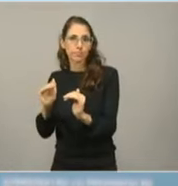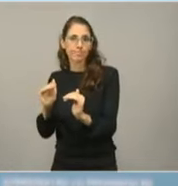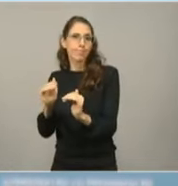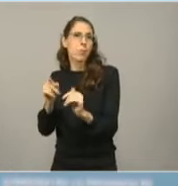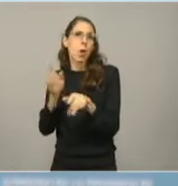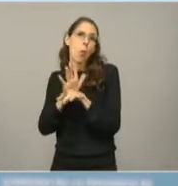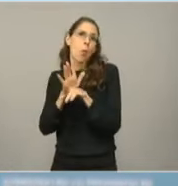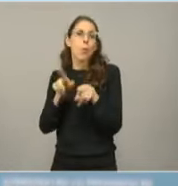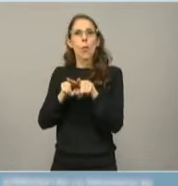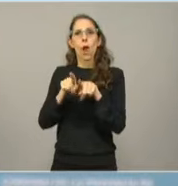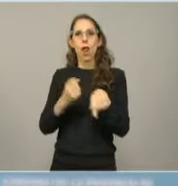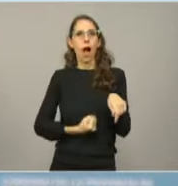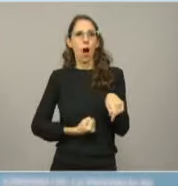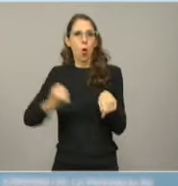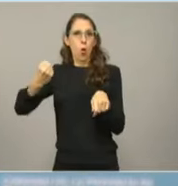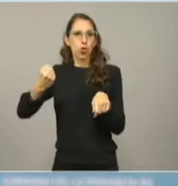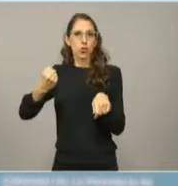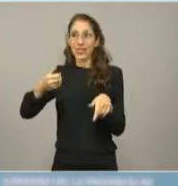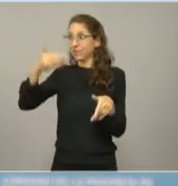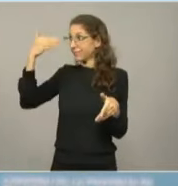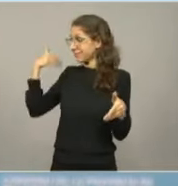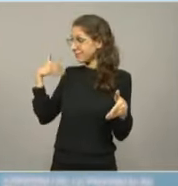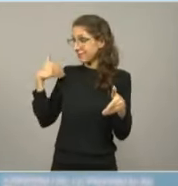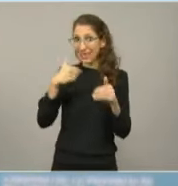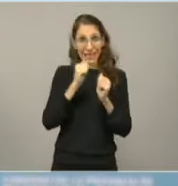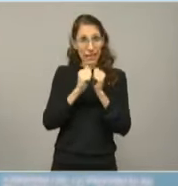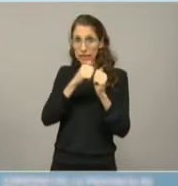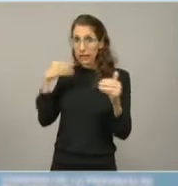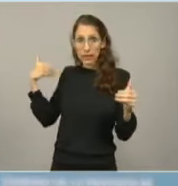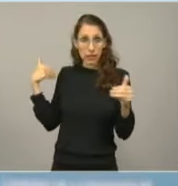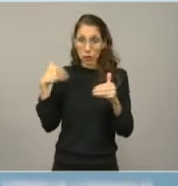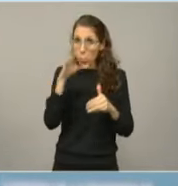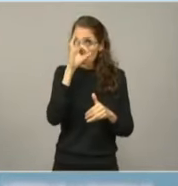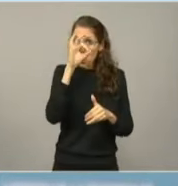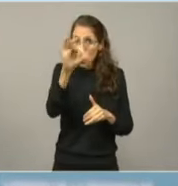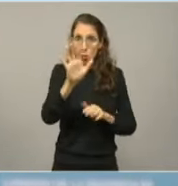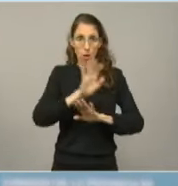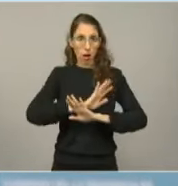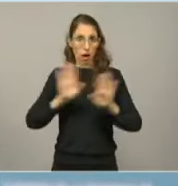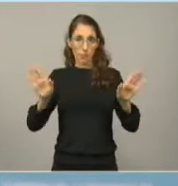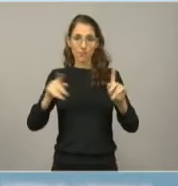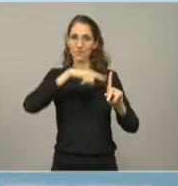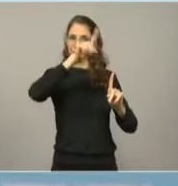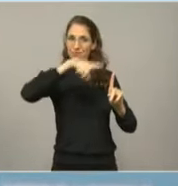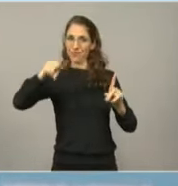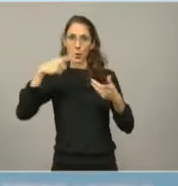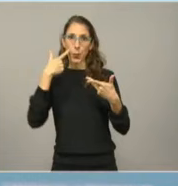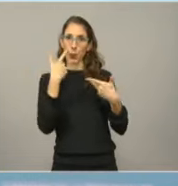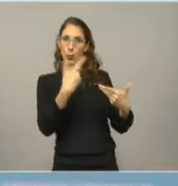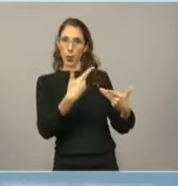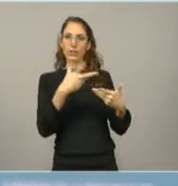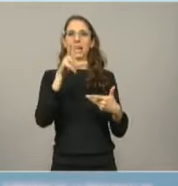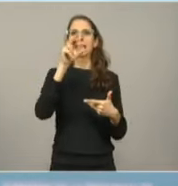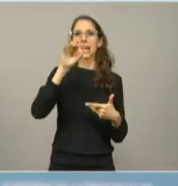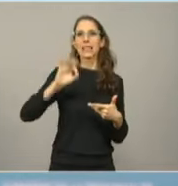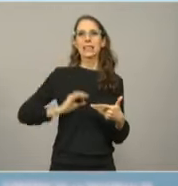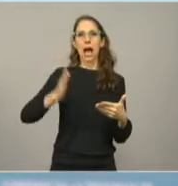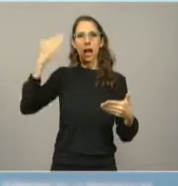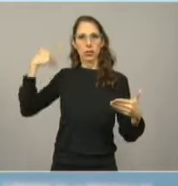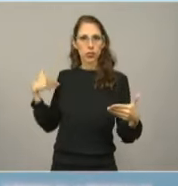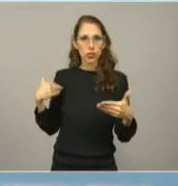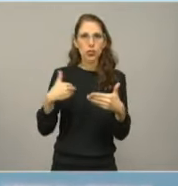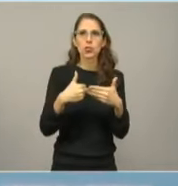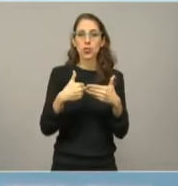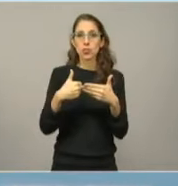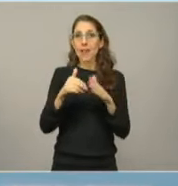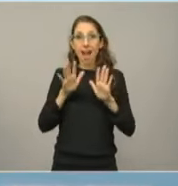ajuste que no tiene antecedentes en el gráfico se muestra los últimos 30 años no hay un